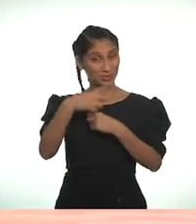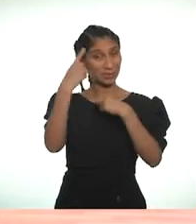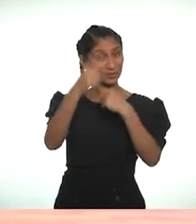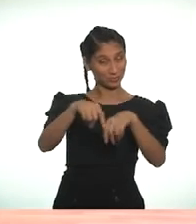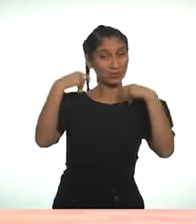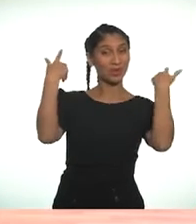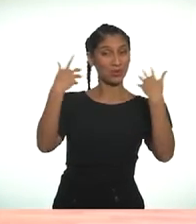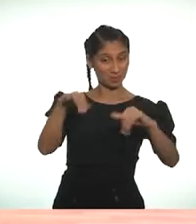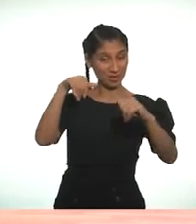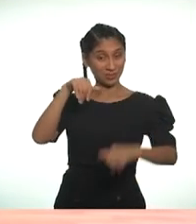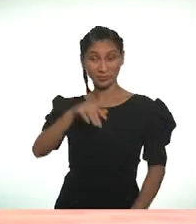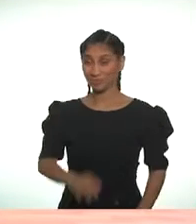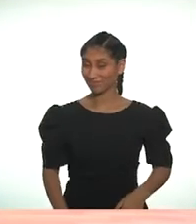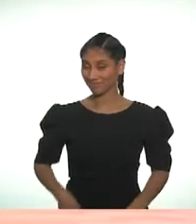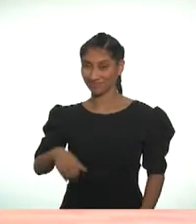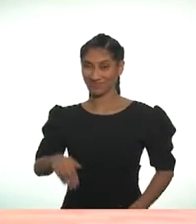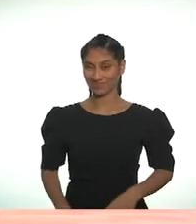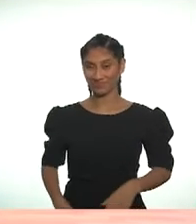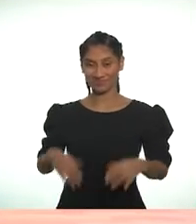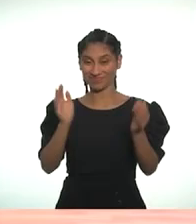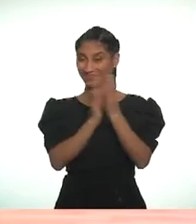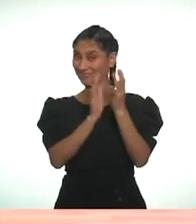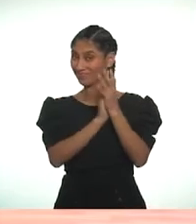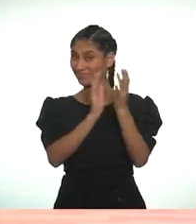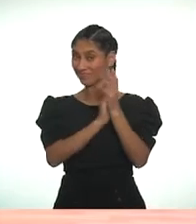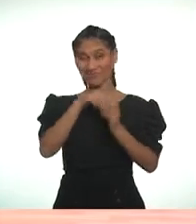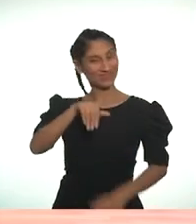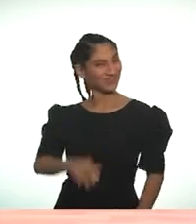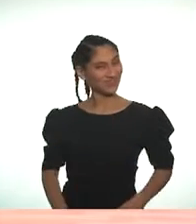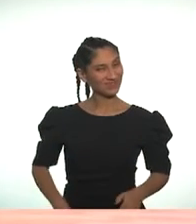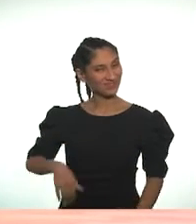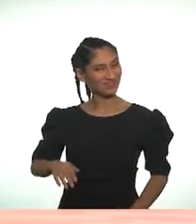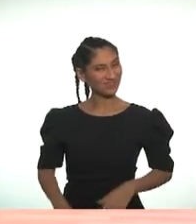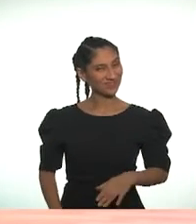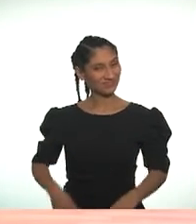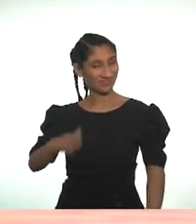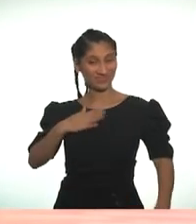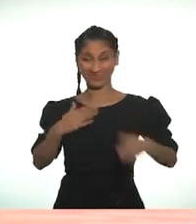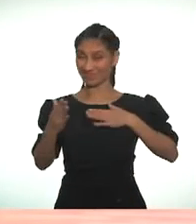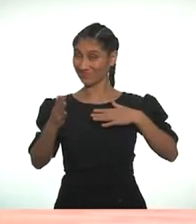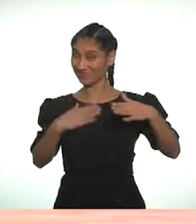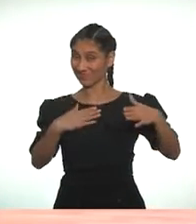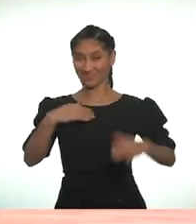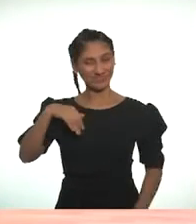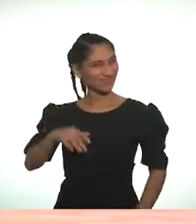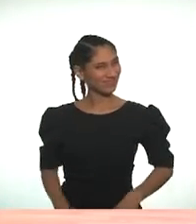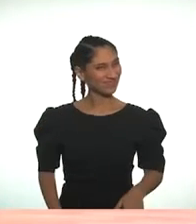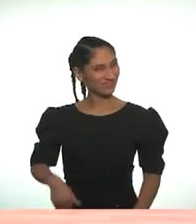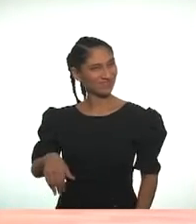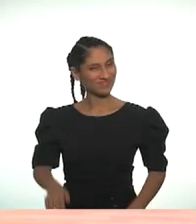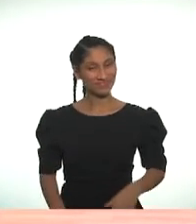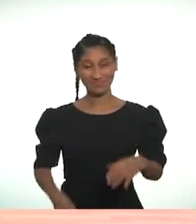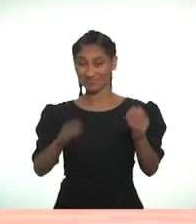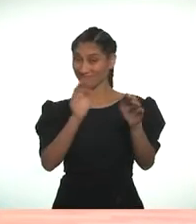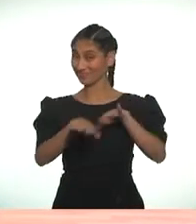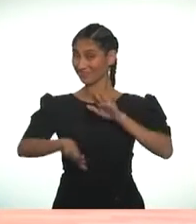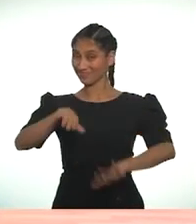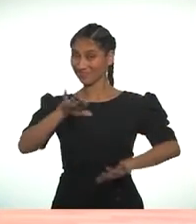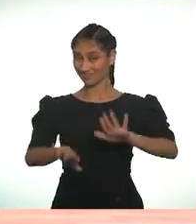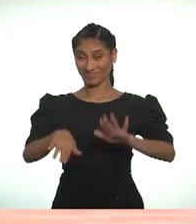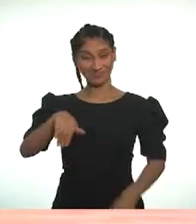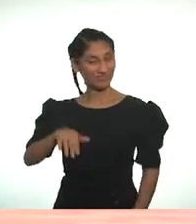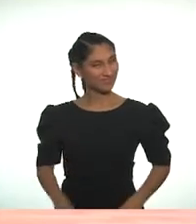3, 2, 1, va. Yo no como rocoto. Yo no como rocoto. Yo no como